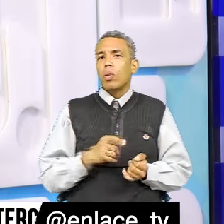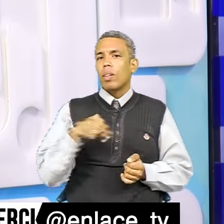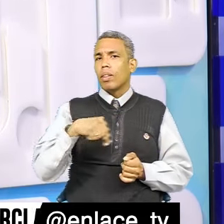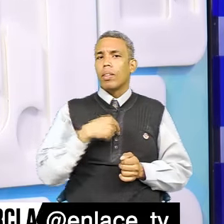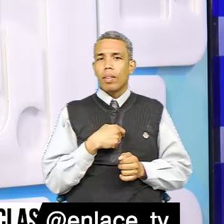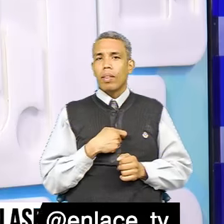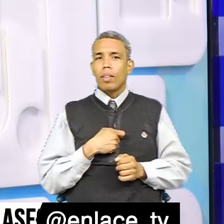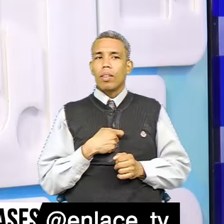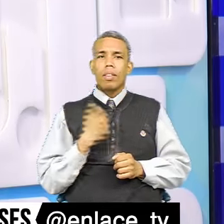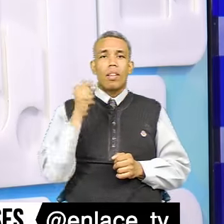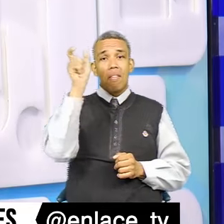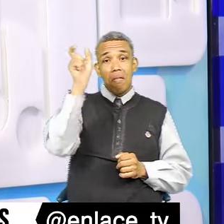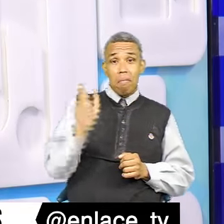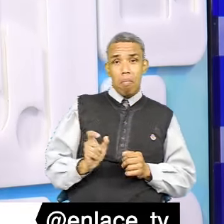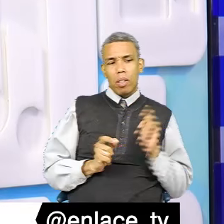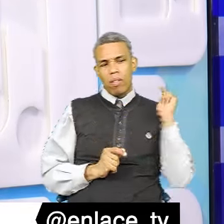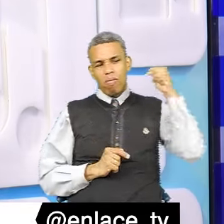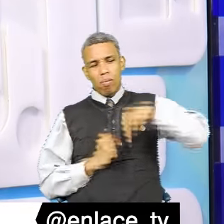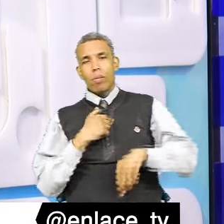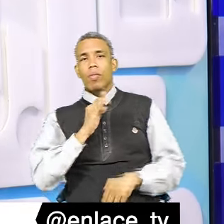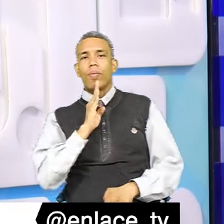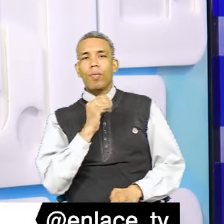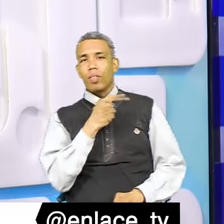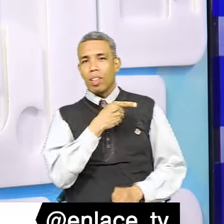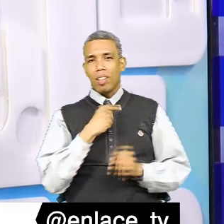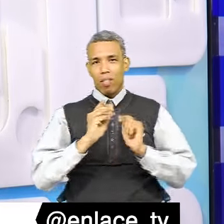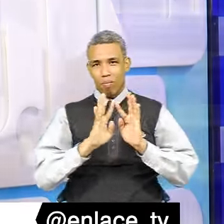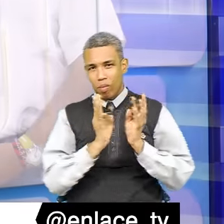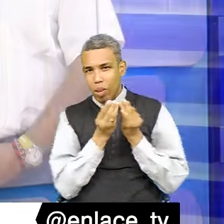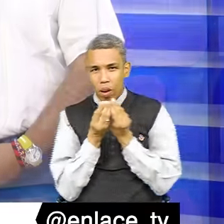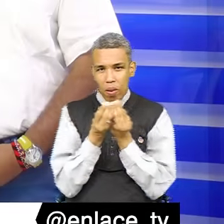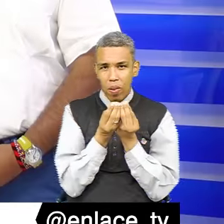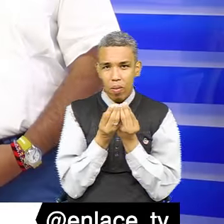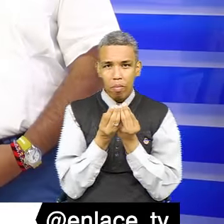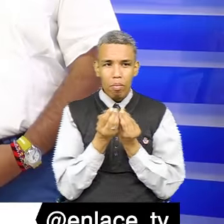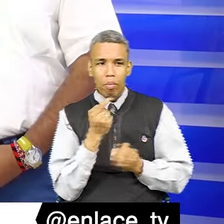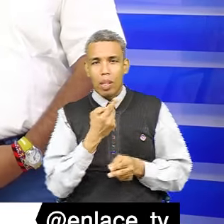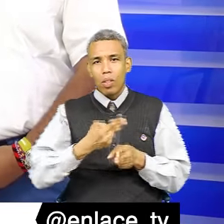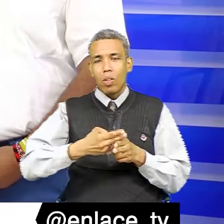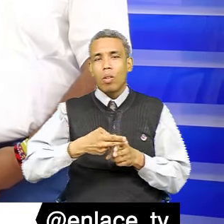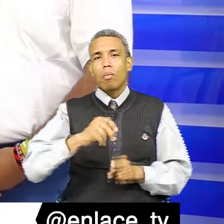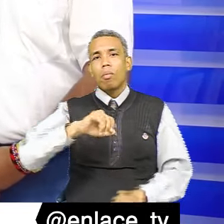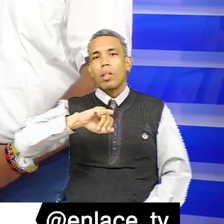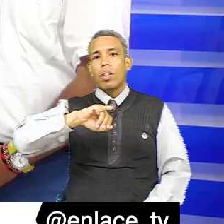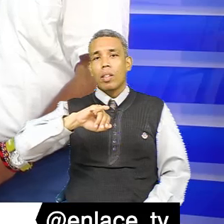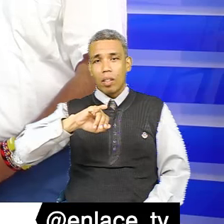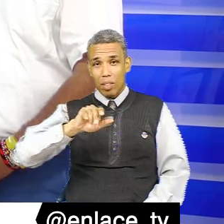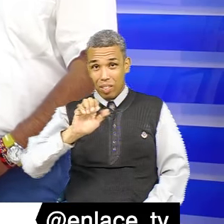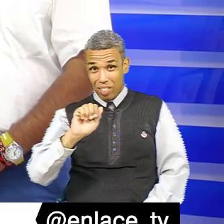se trata del concejal Yasser Cruz, que nos viene a hacer una invitación. Concejal, muy buenas tardes y cuéntenos cuál es esa